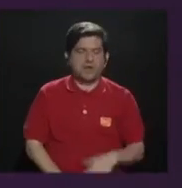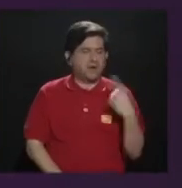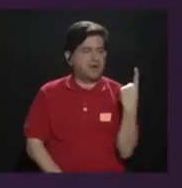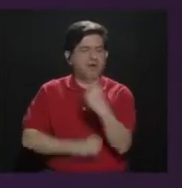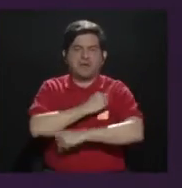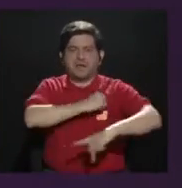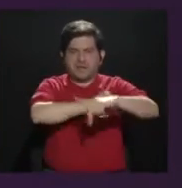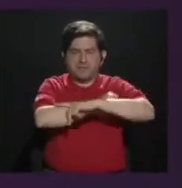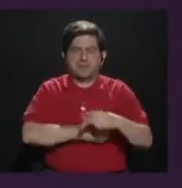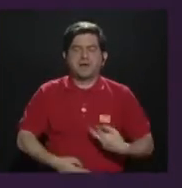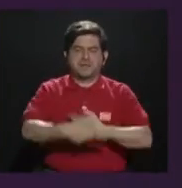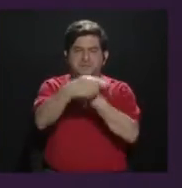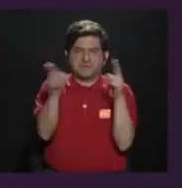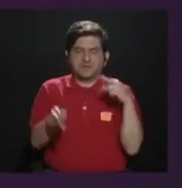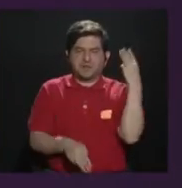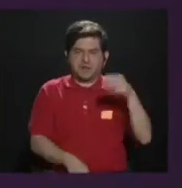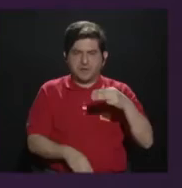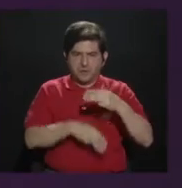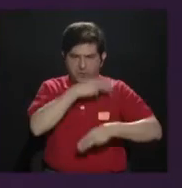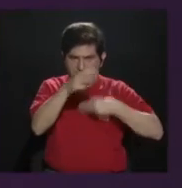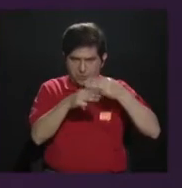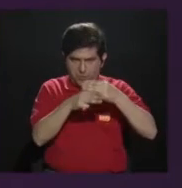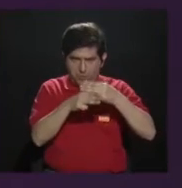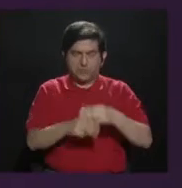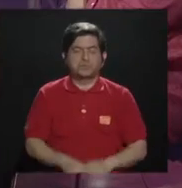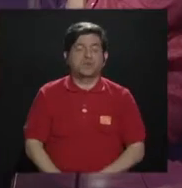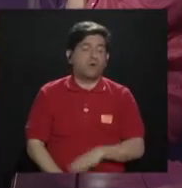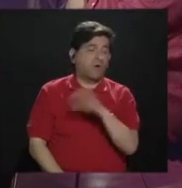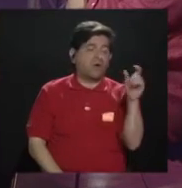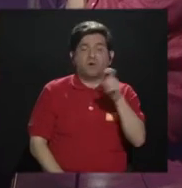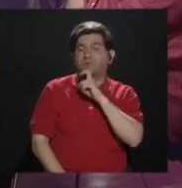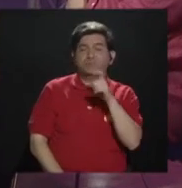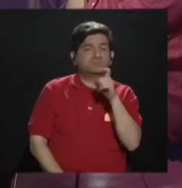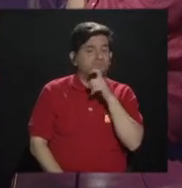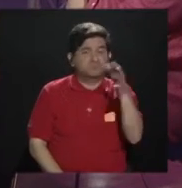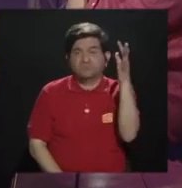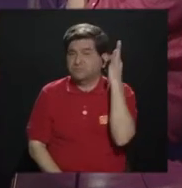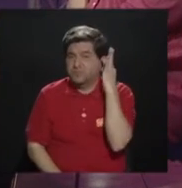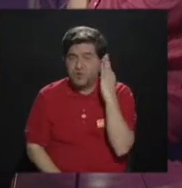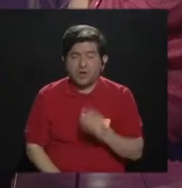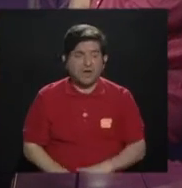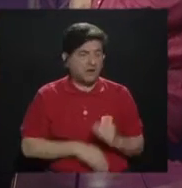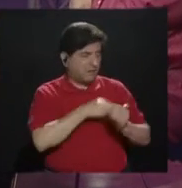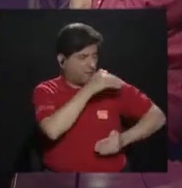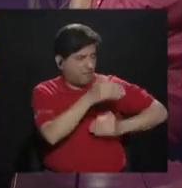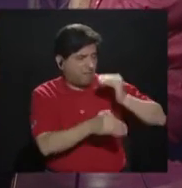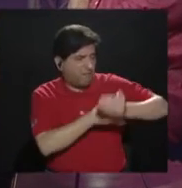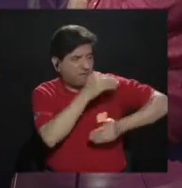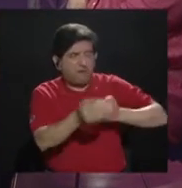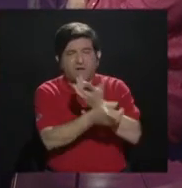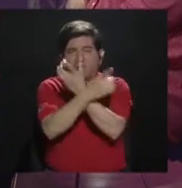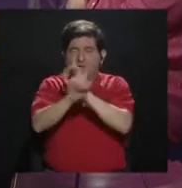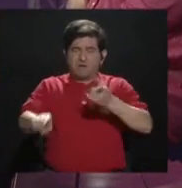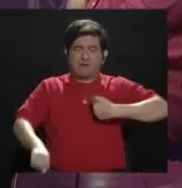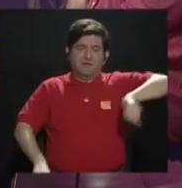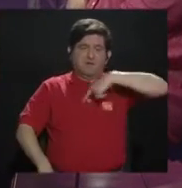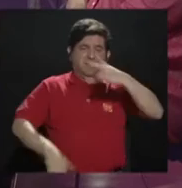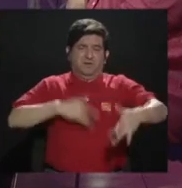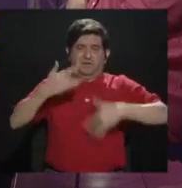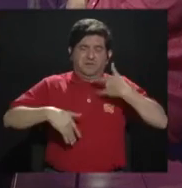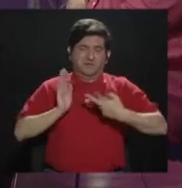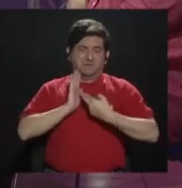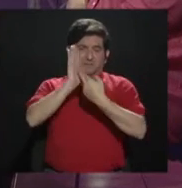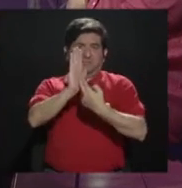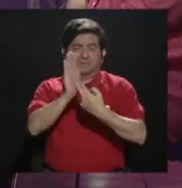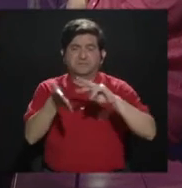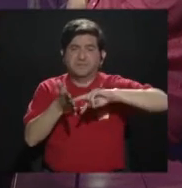los países de la región en el mundo, porque va a ser muy difícil, sino que las mujeres en estos procesos democráticos nos sintamos representados en la medida